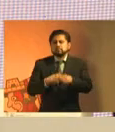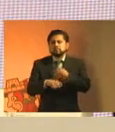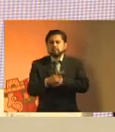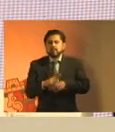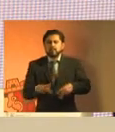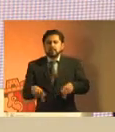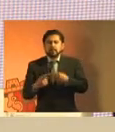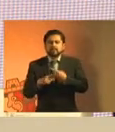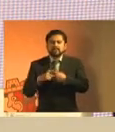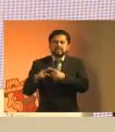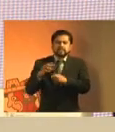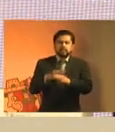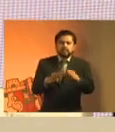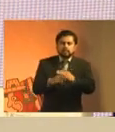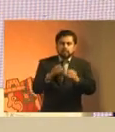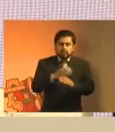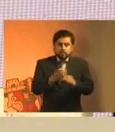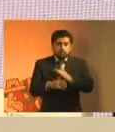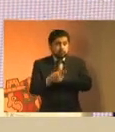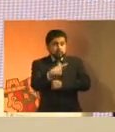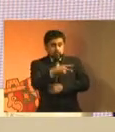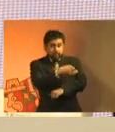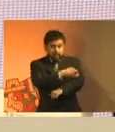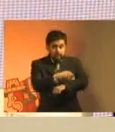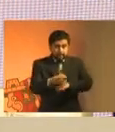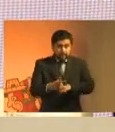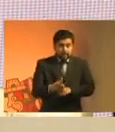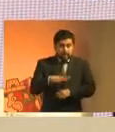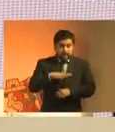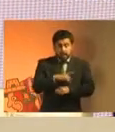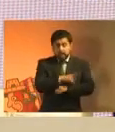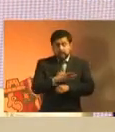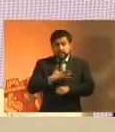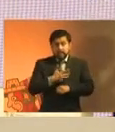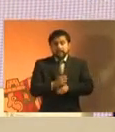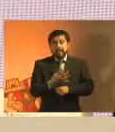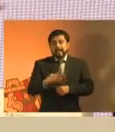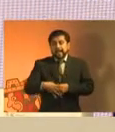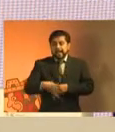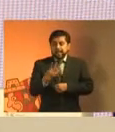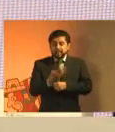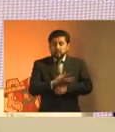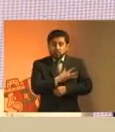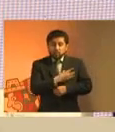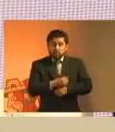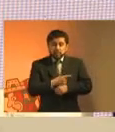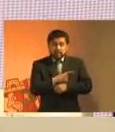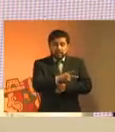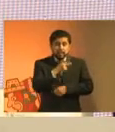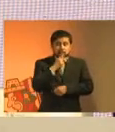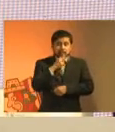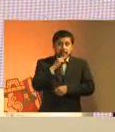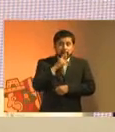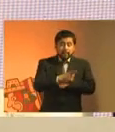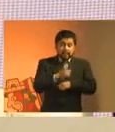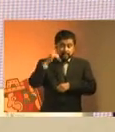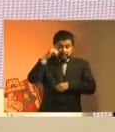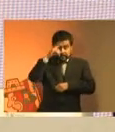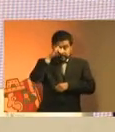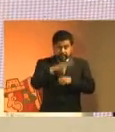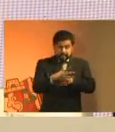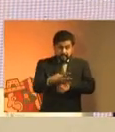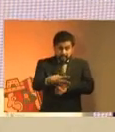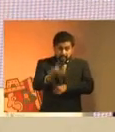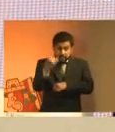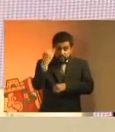uno vive bien pero la familia carrillo puerto tenían catorce hijos eran catorce hijos y el padre y la mamá y era difícil sostener a 14 muchachos